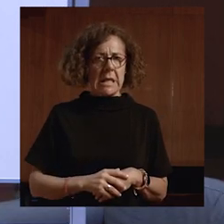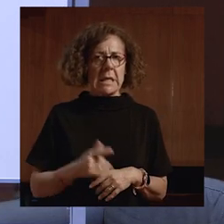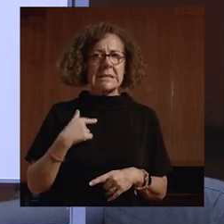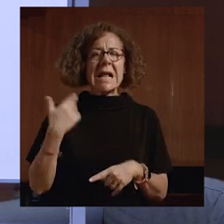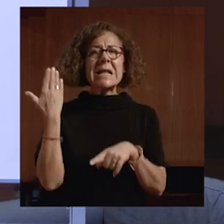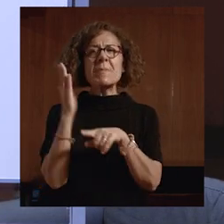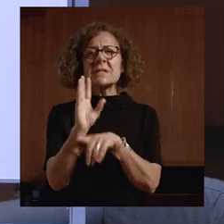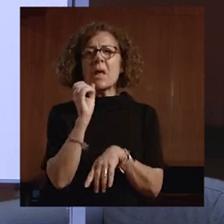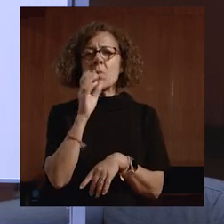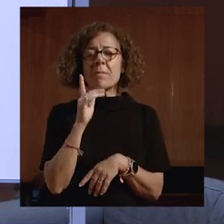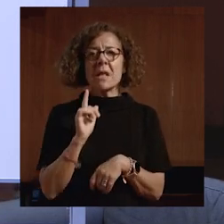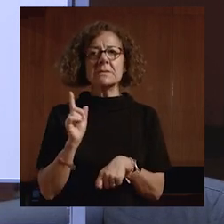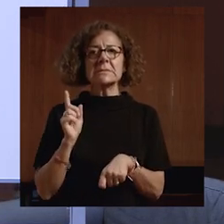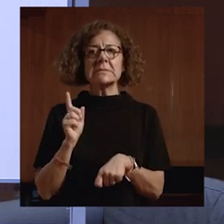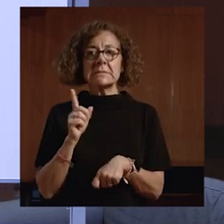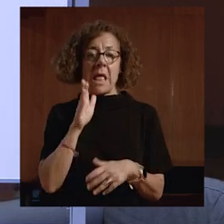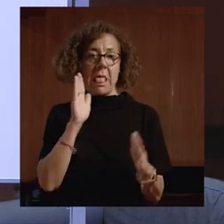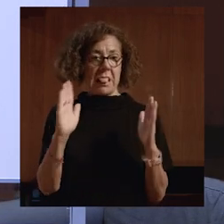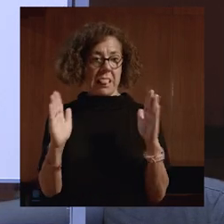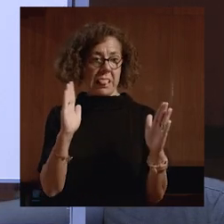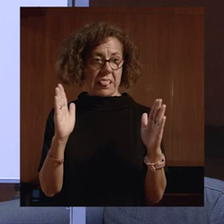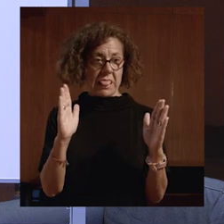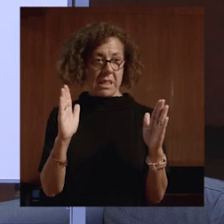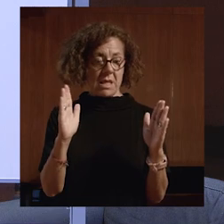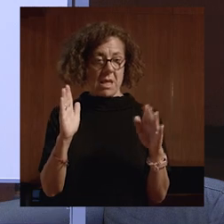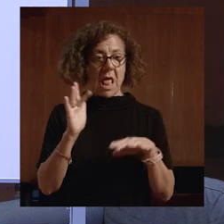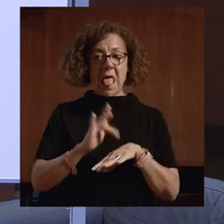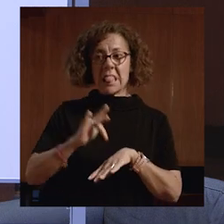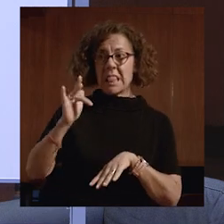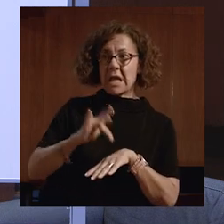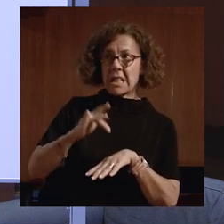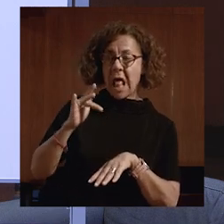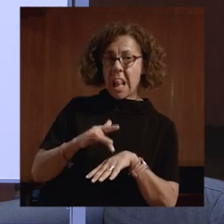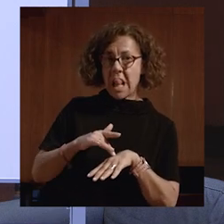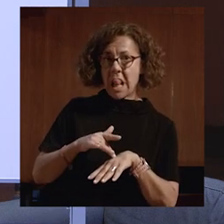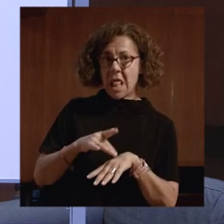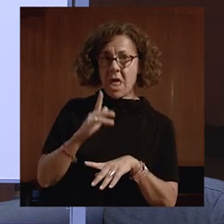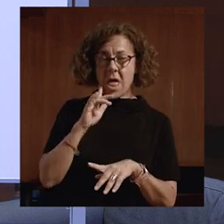representa muy bien los tiempos que vivimos, ¿no? Lo digital, lo analógico.